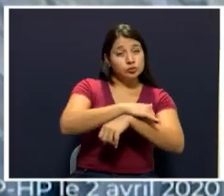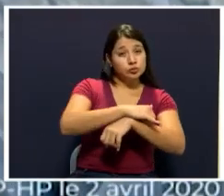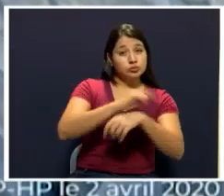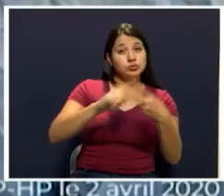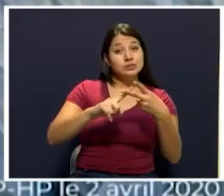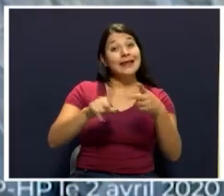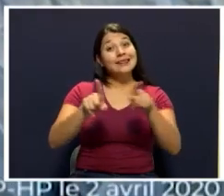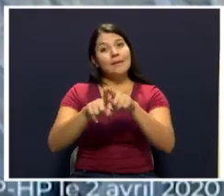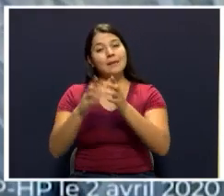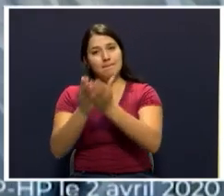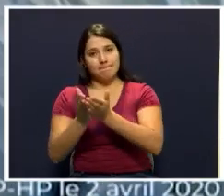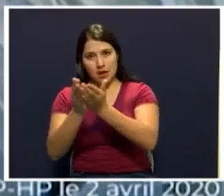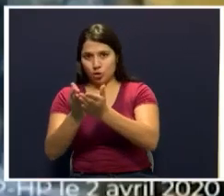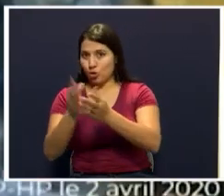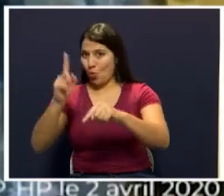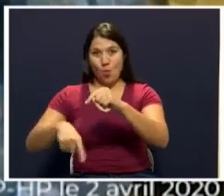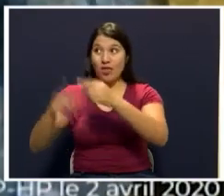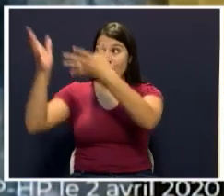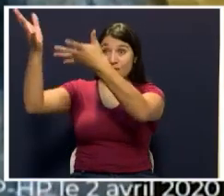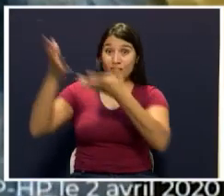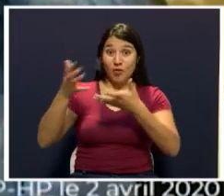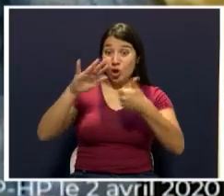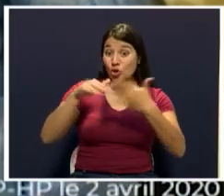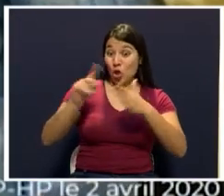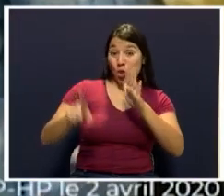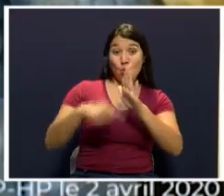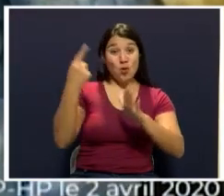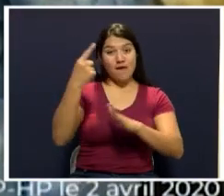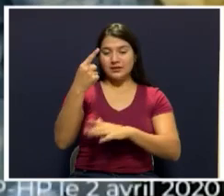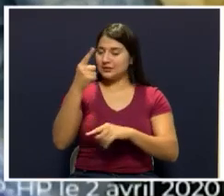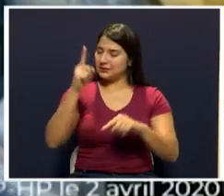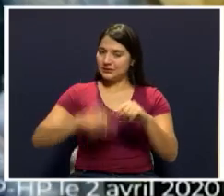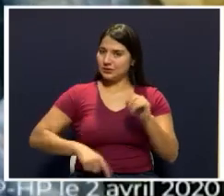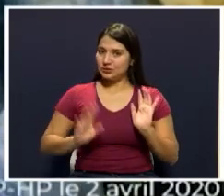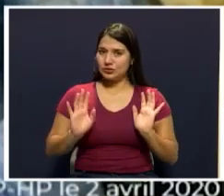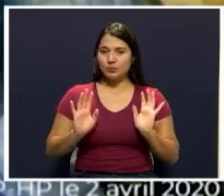lo que no se descarta la contratación de un nuevo charter.